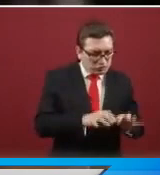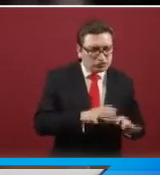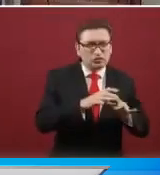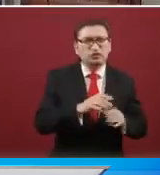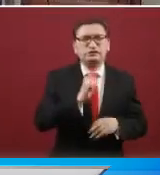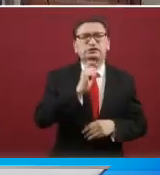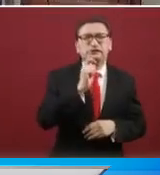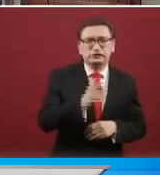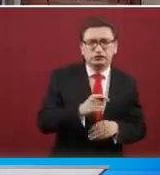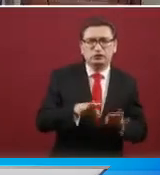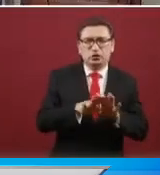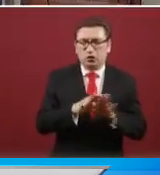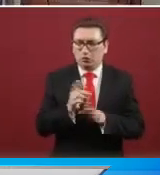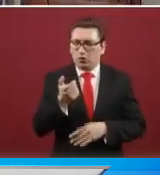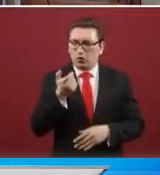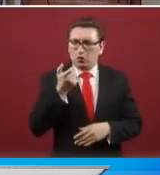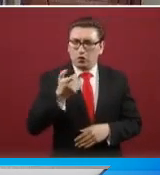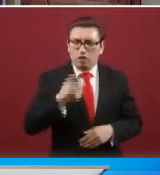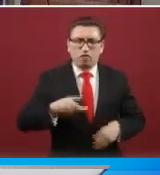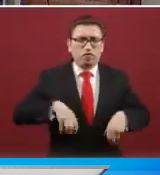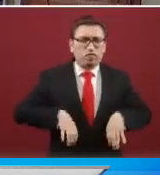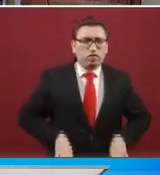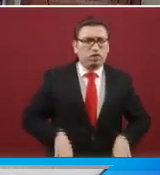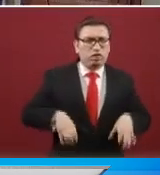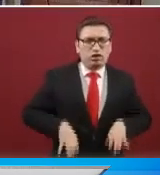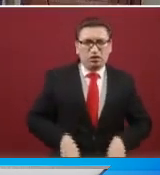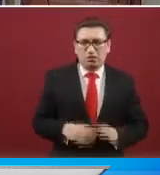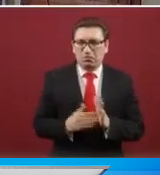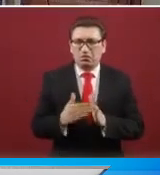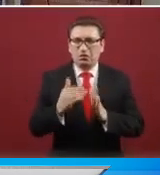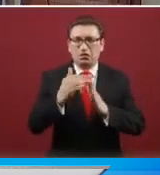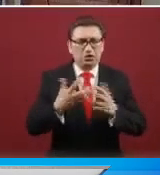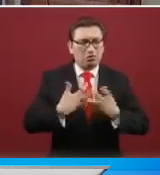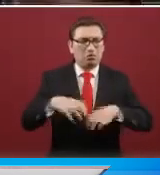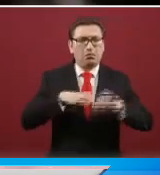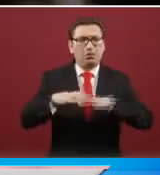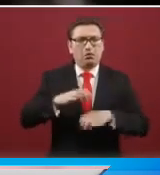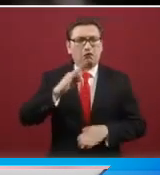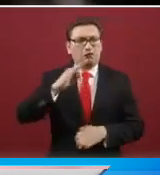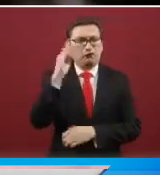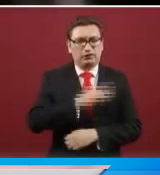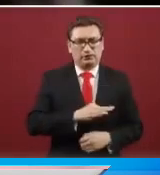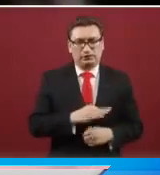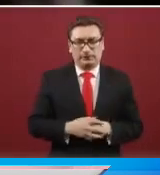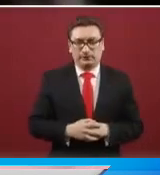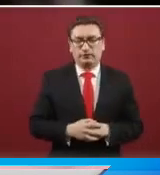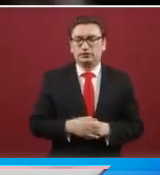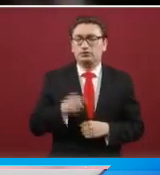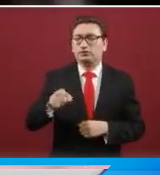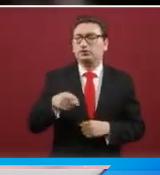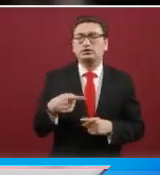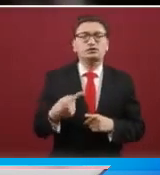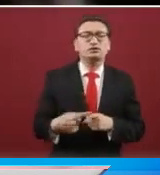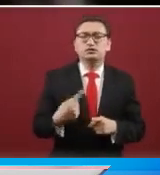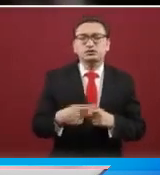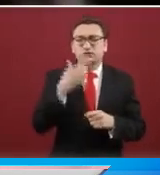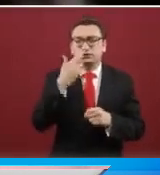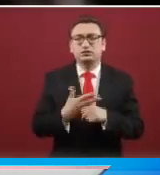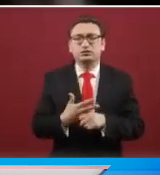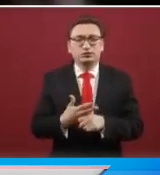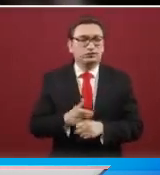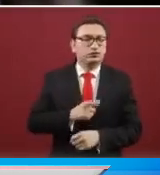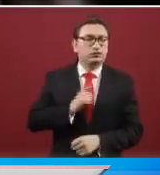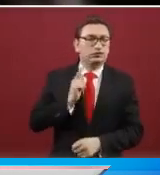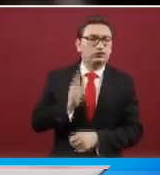de desvíos de recursos millonarios a través de empresas fantasmas en los que involucraba directamente